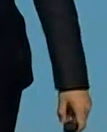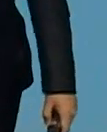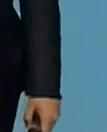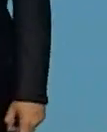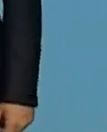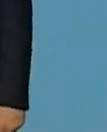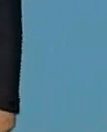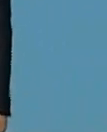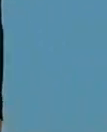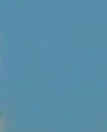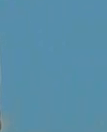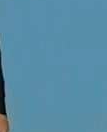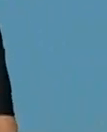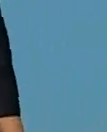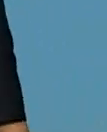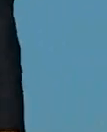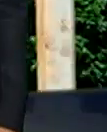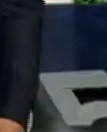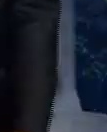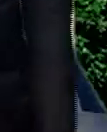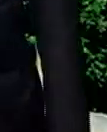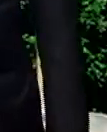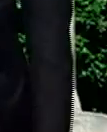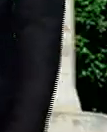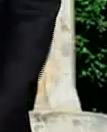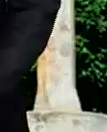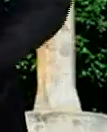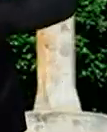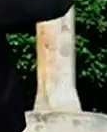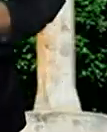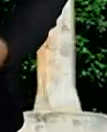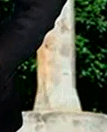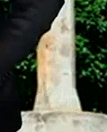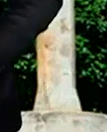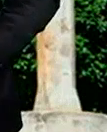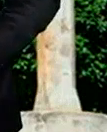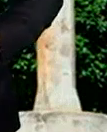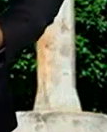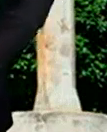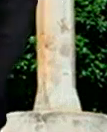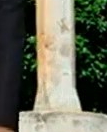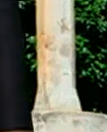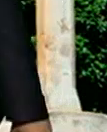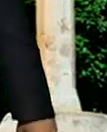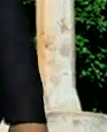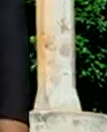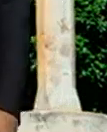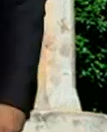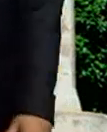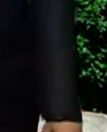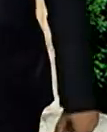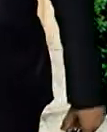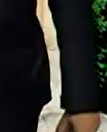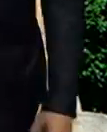por las regiones de alta altitud, pero ya estamos entrando a esa temporada donde en las regiones de alta altitud, cerca de La Paz,